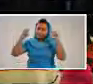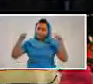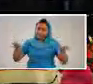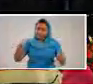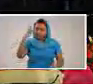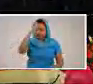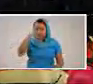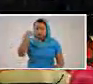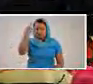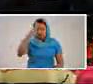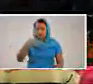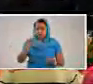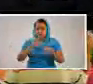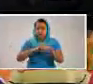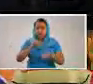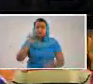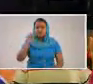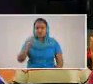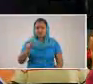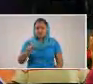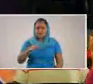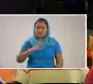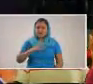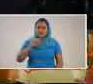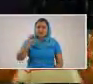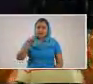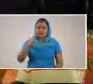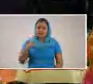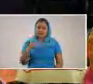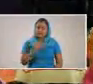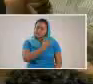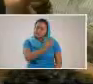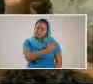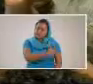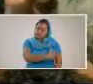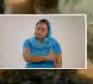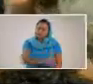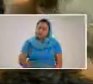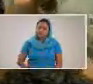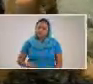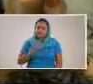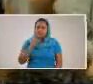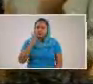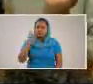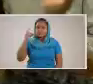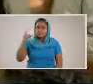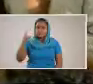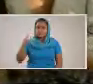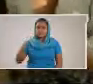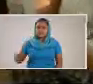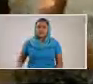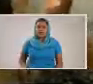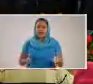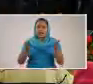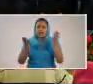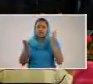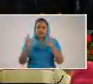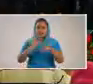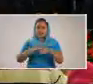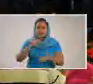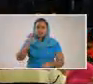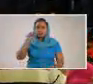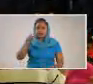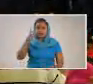rostro sobre ti y tenga de ti misericordia, que el Señor alce sobre ti su